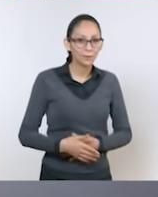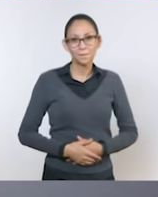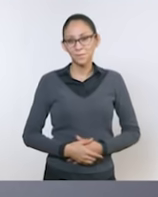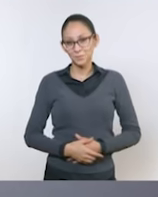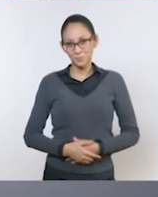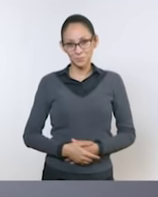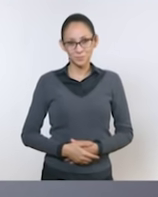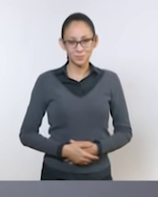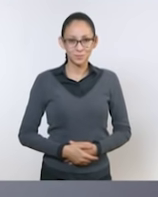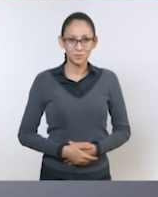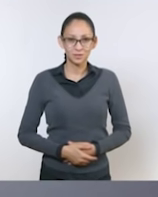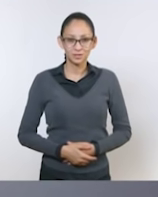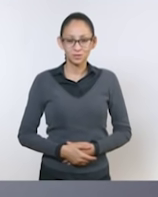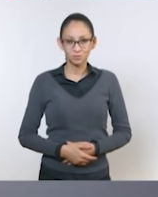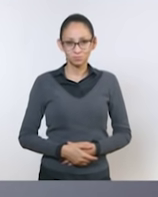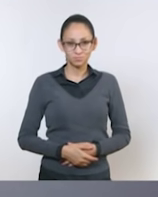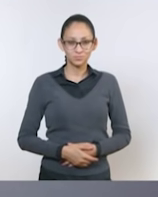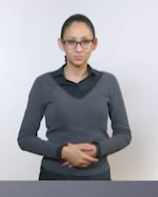muy mal.